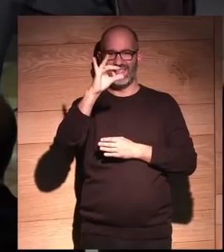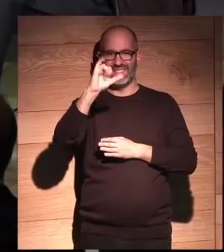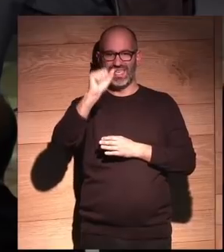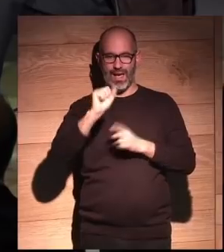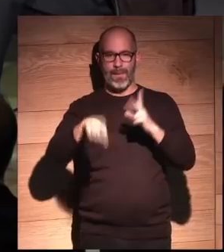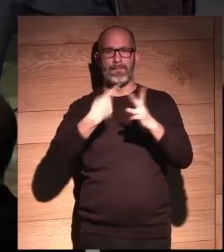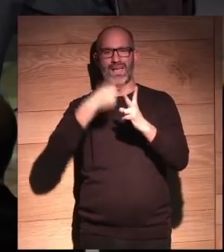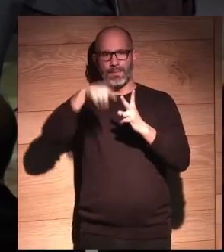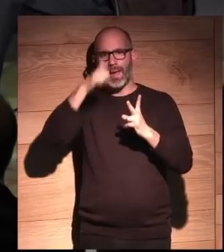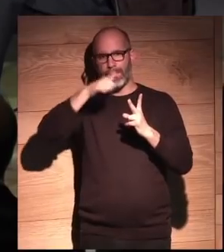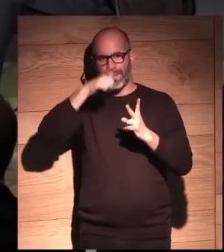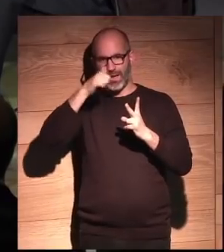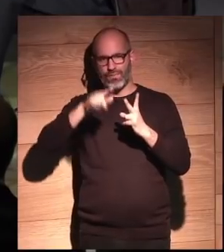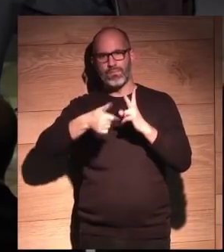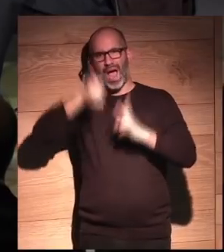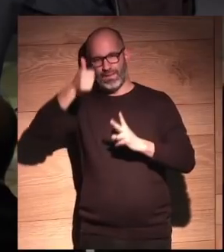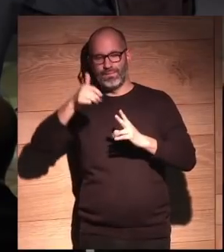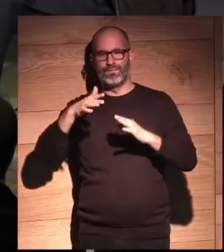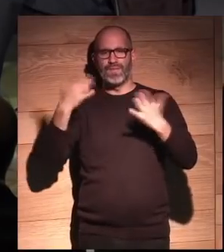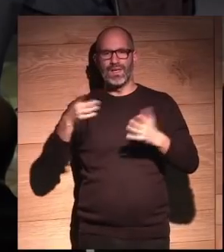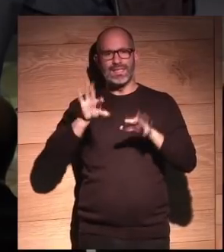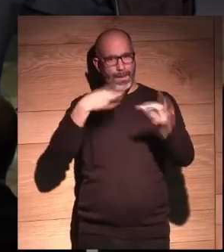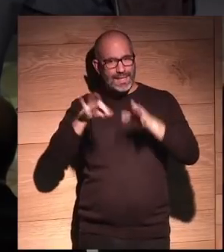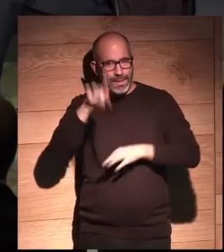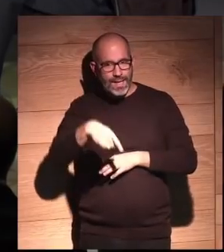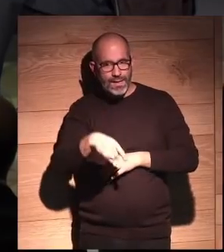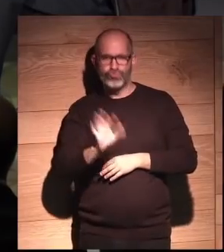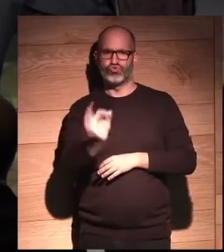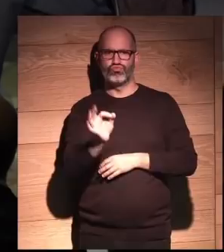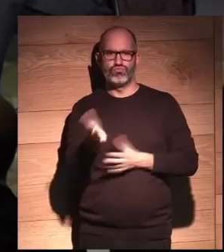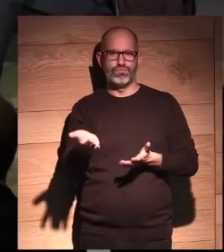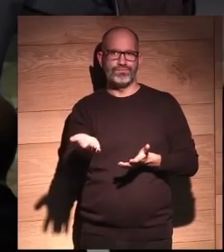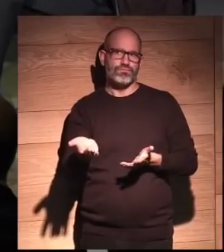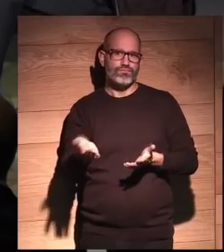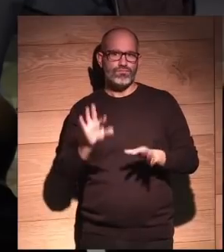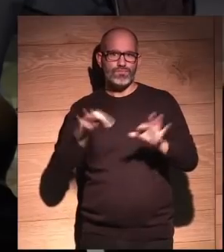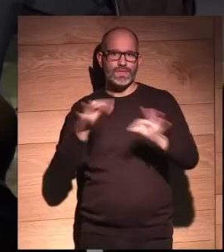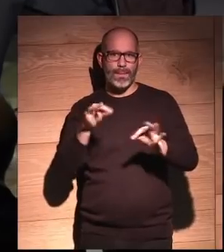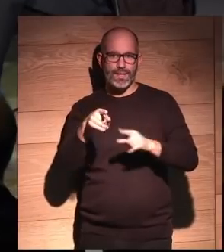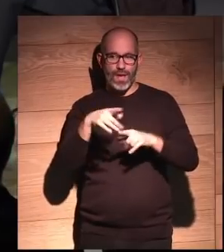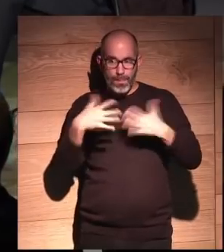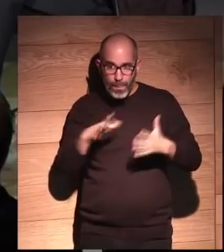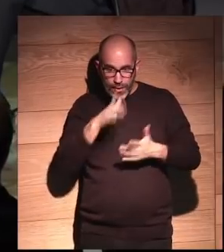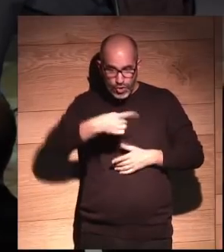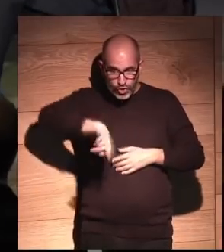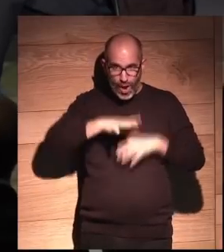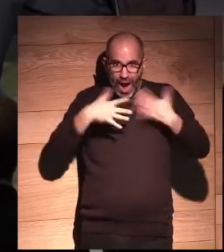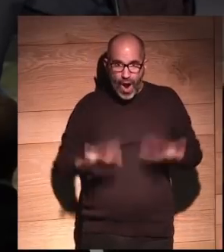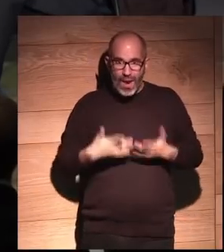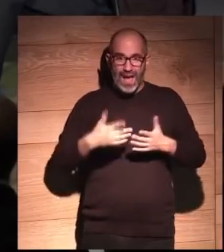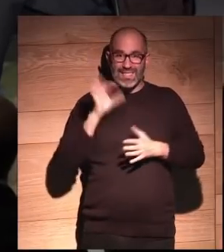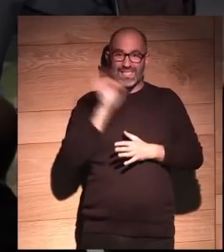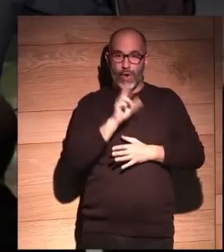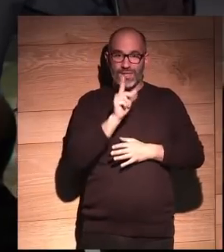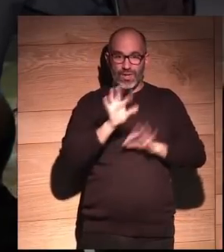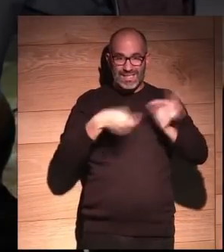Sobre todo eran más de vino que de cerveza, pero tomaban esas cosas, sí. ¿Y tapitas? Y tapas, pues tomamos esas tapas, yo creo, porque también las probaban los